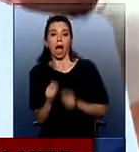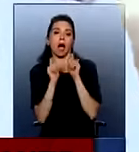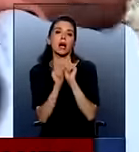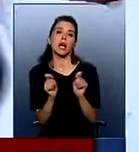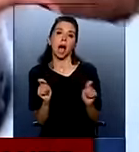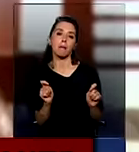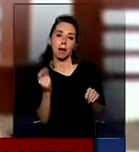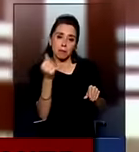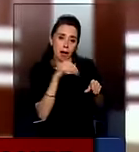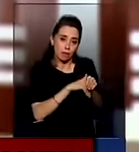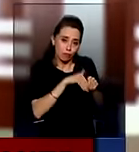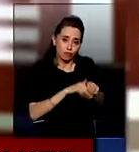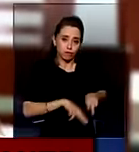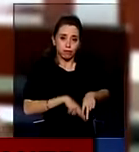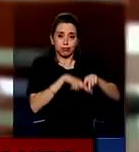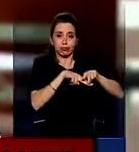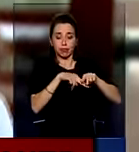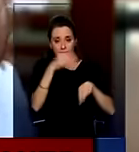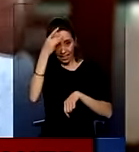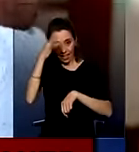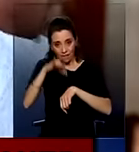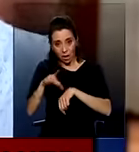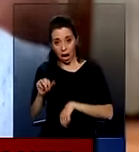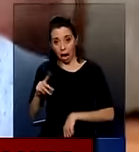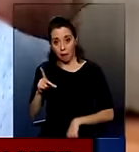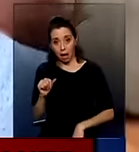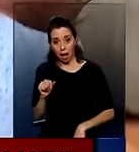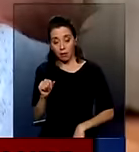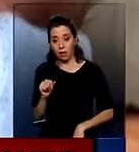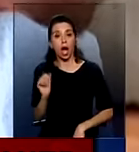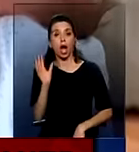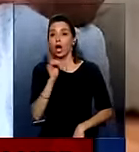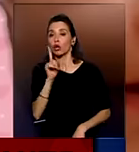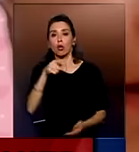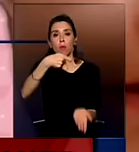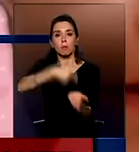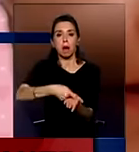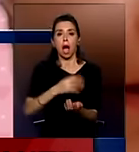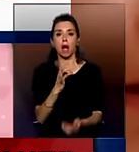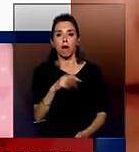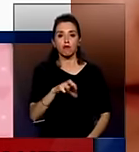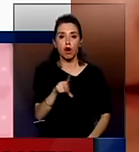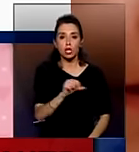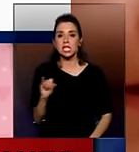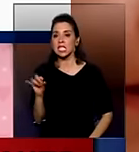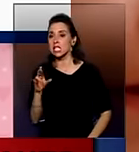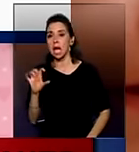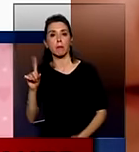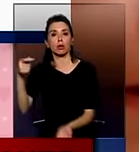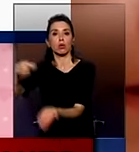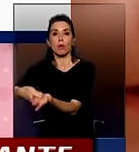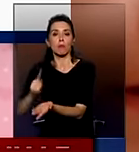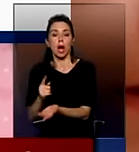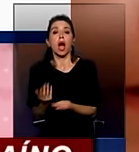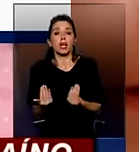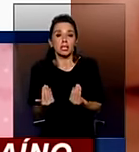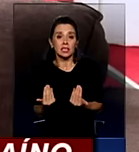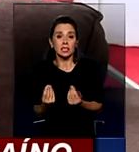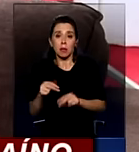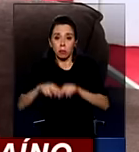campaña para juntar dinero, porque la enfermedad de Amanda no tiene ningún tipo de cobertura de salud. Obviamente necesitamos